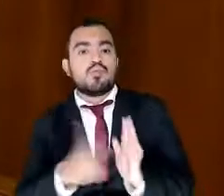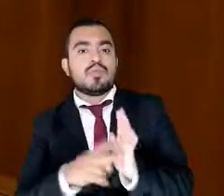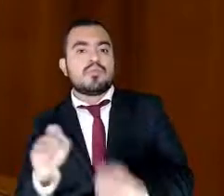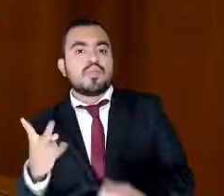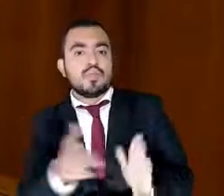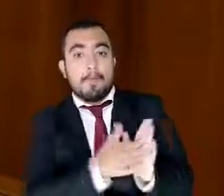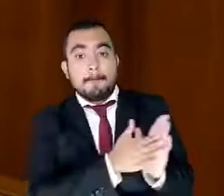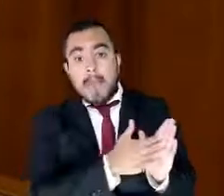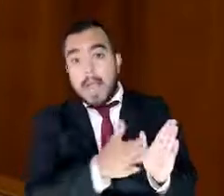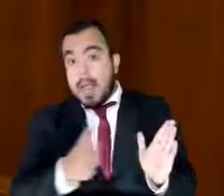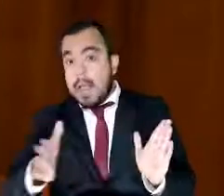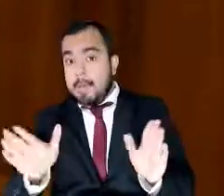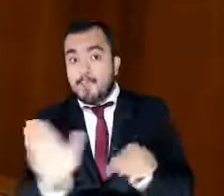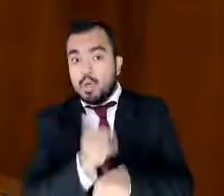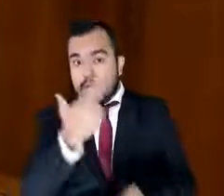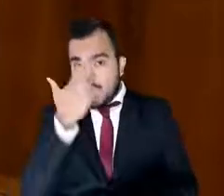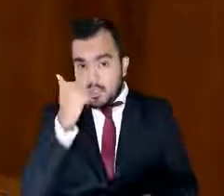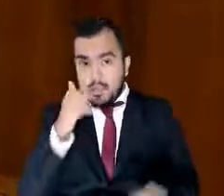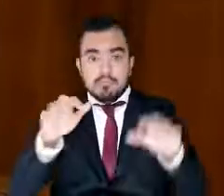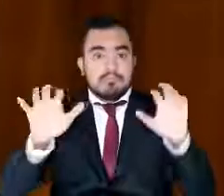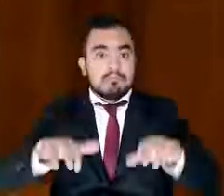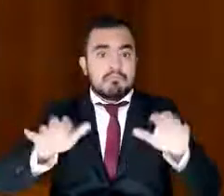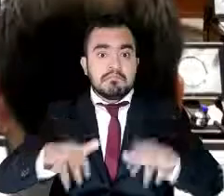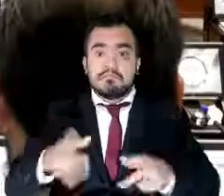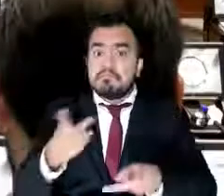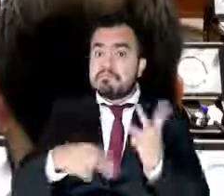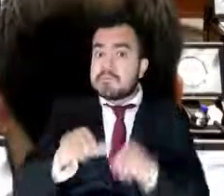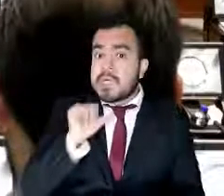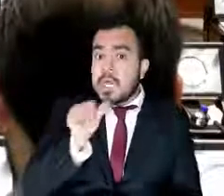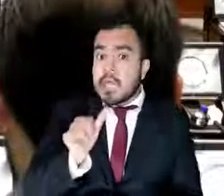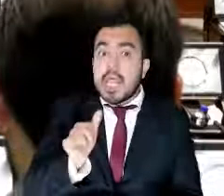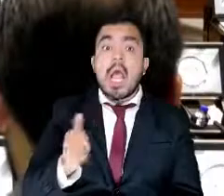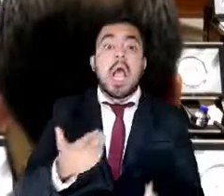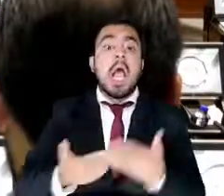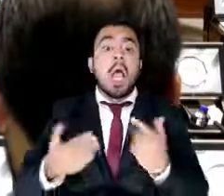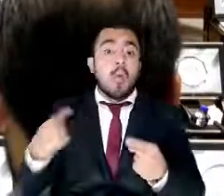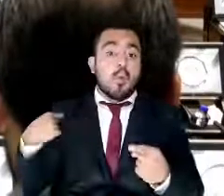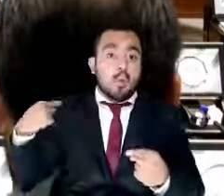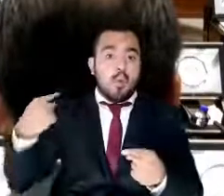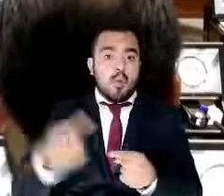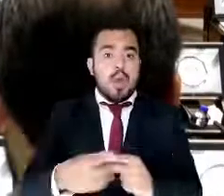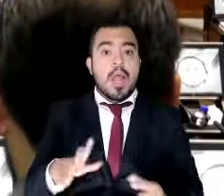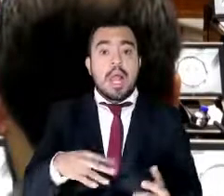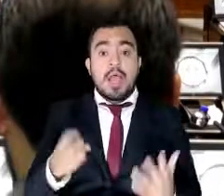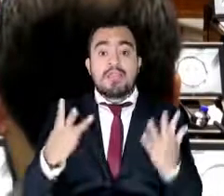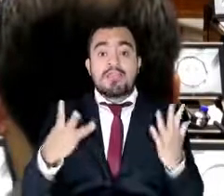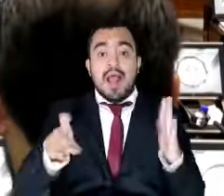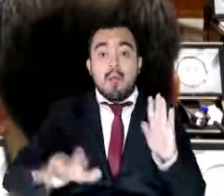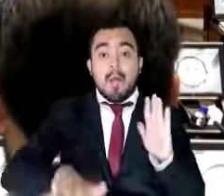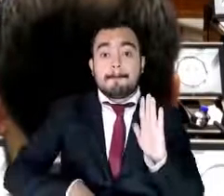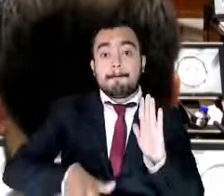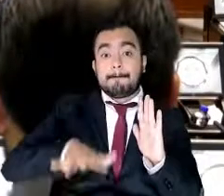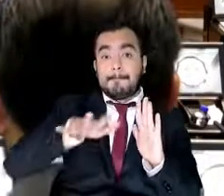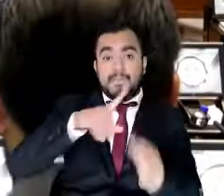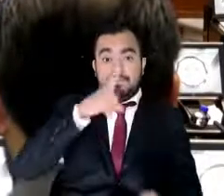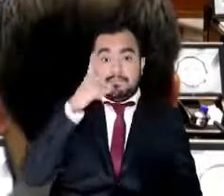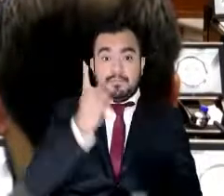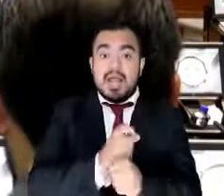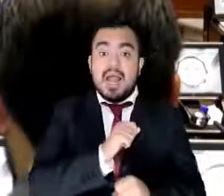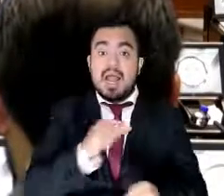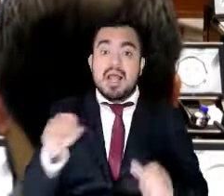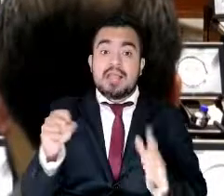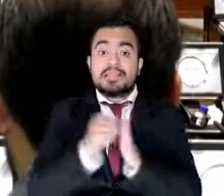esta situación? Porque las lluvias no nos han favorecido. Al día de hoy tenemos las tres presas principales que componen el